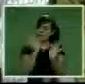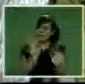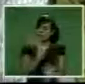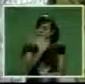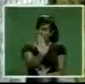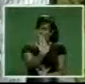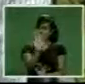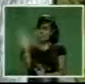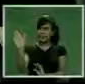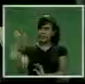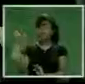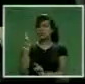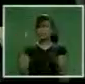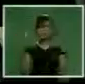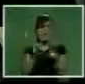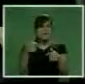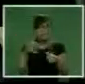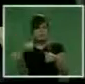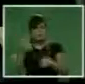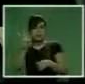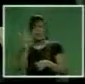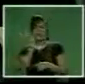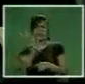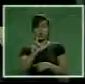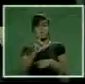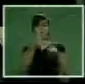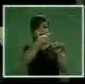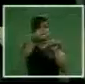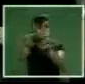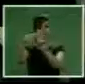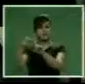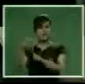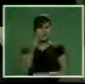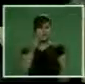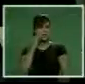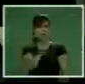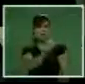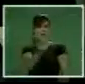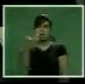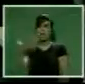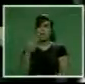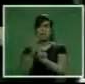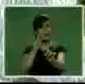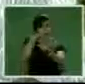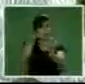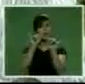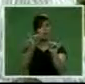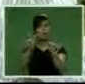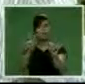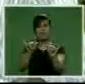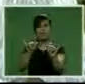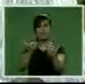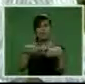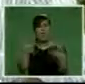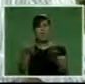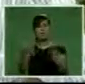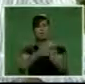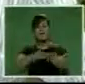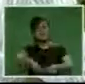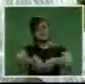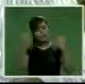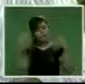sin que exista un uniforme en el modelo. Pero todos en la misma dirección de ir hacia la ruptura del